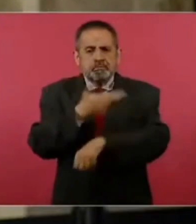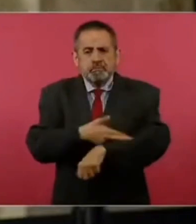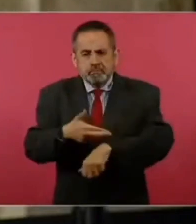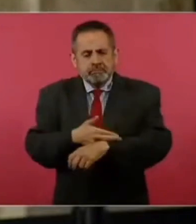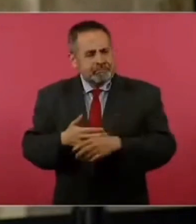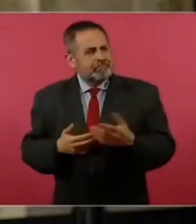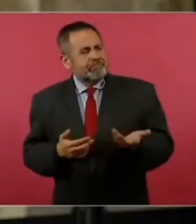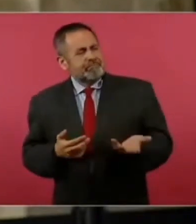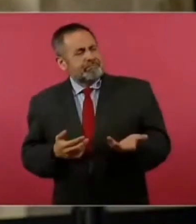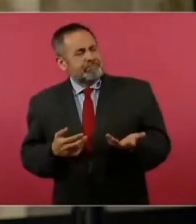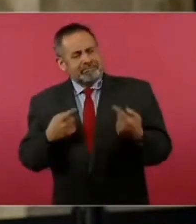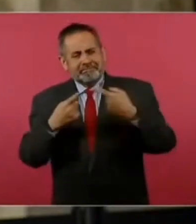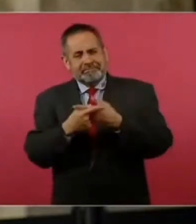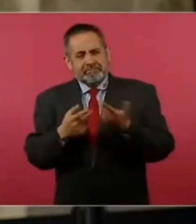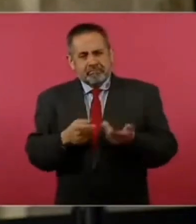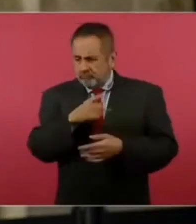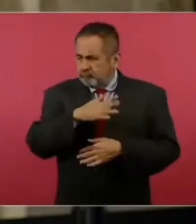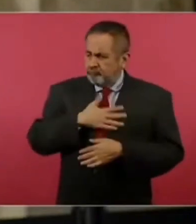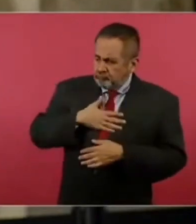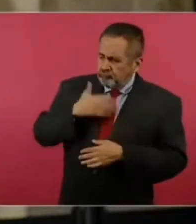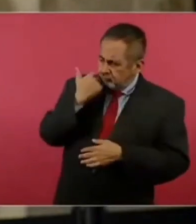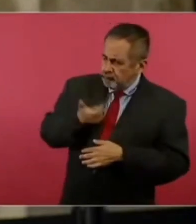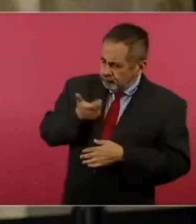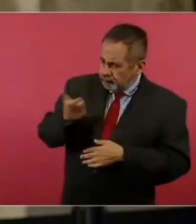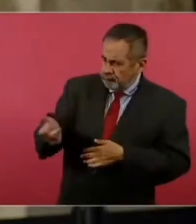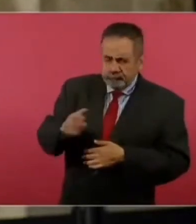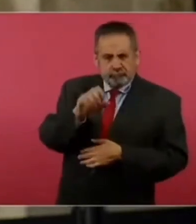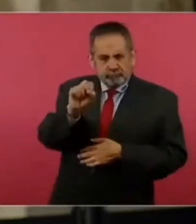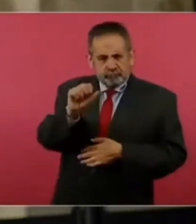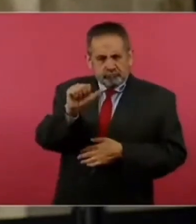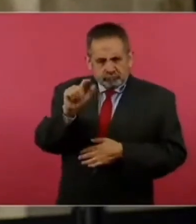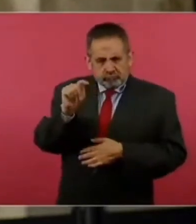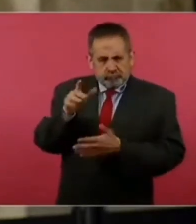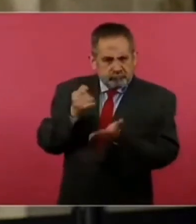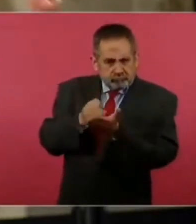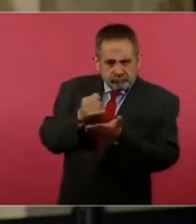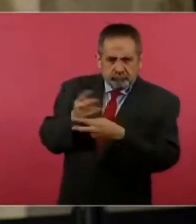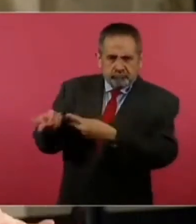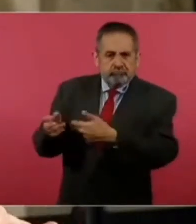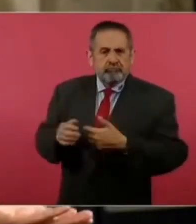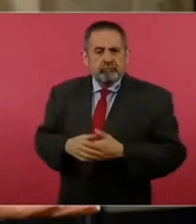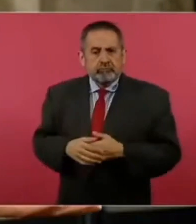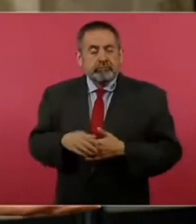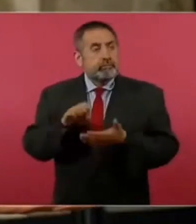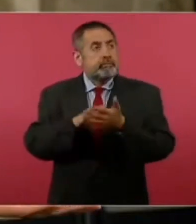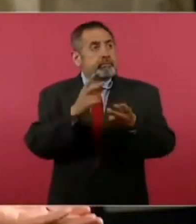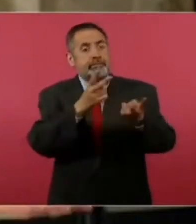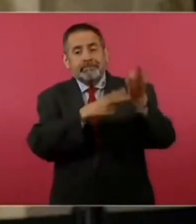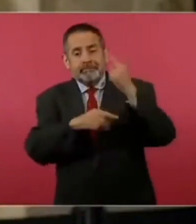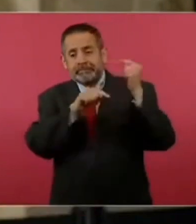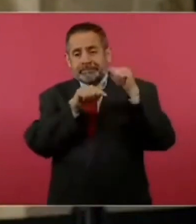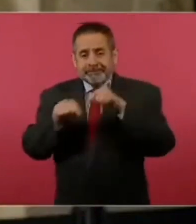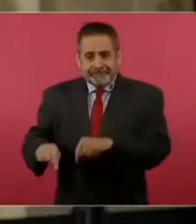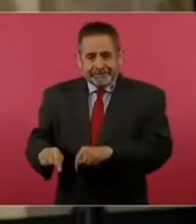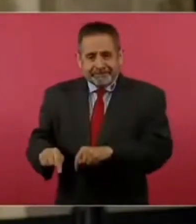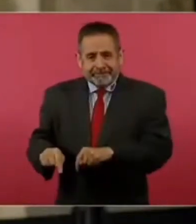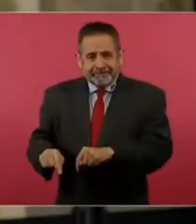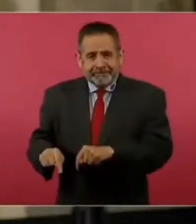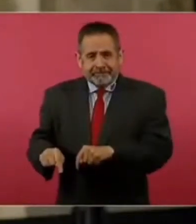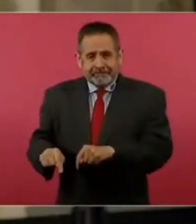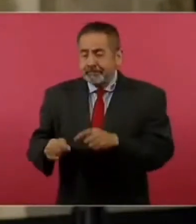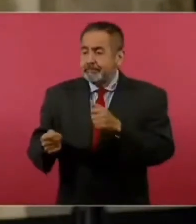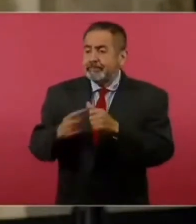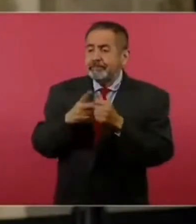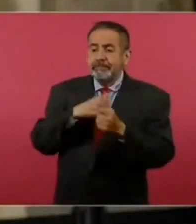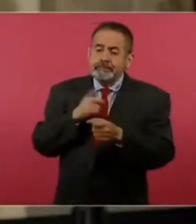parece una situación de de irrelevante pero para ellos venir a hacer una escritura a México significa que deben de estar